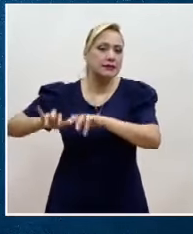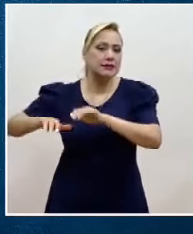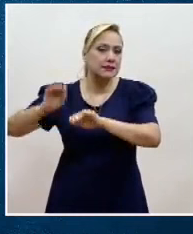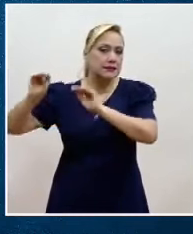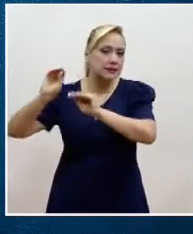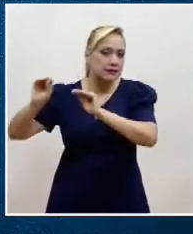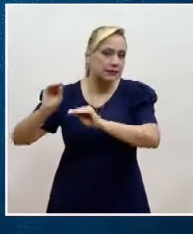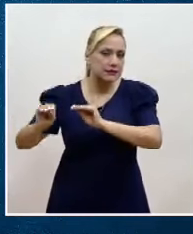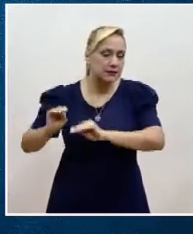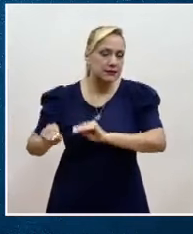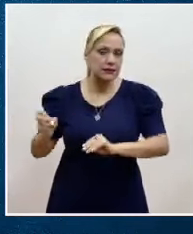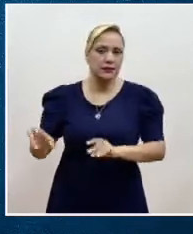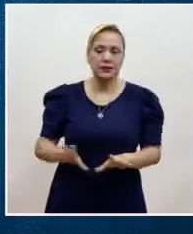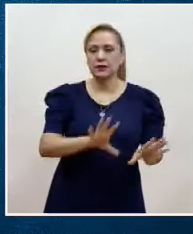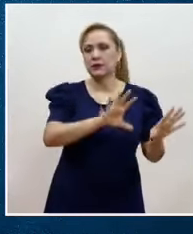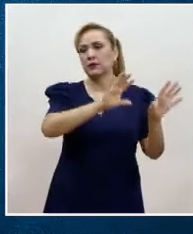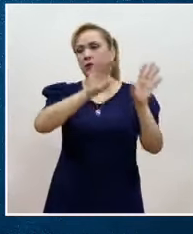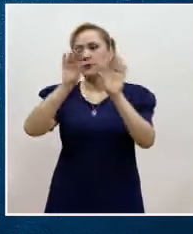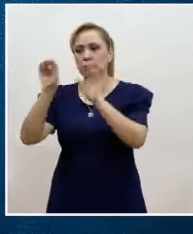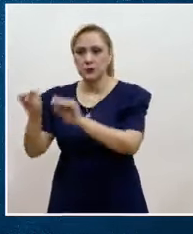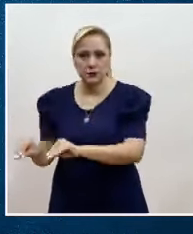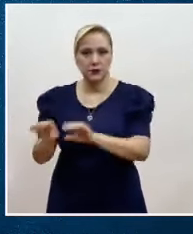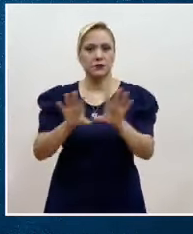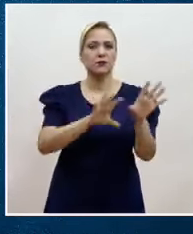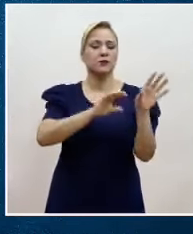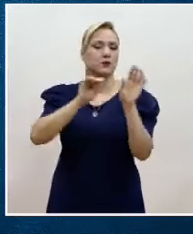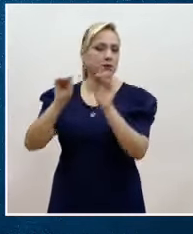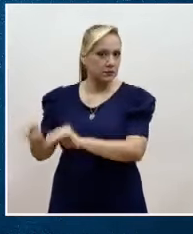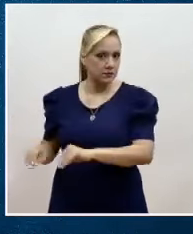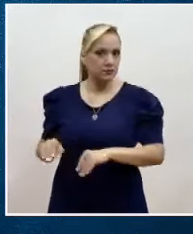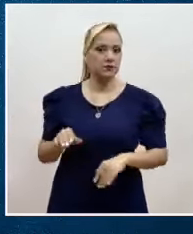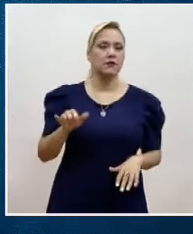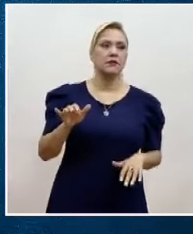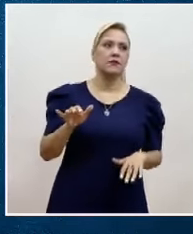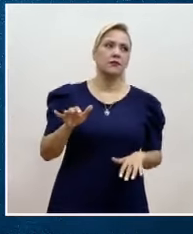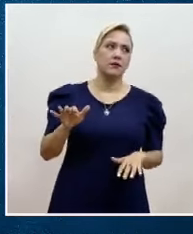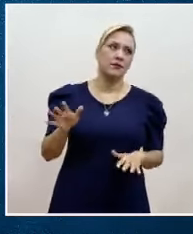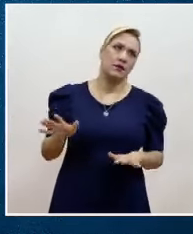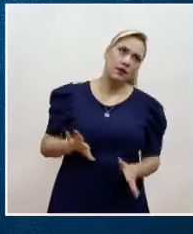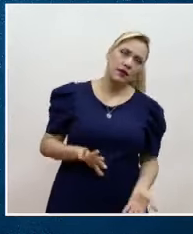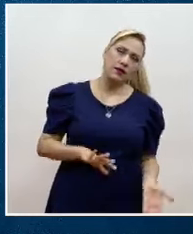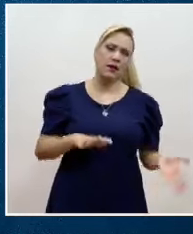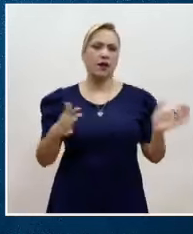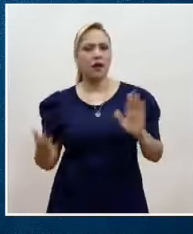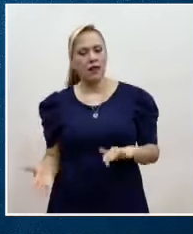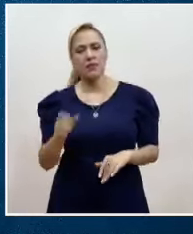datos que entran a ese programa. Y sucede que hay veces, o sea, sucede